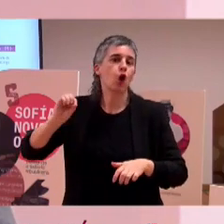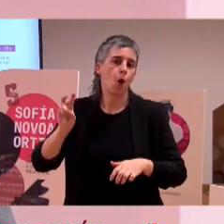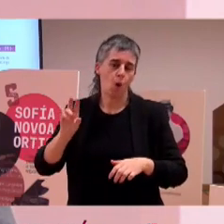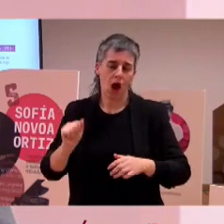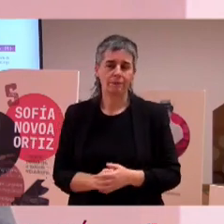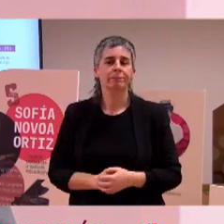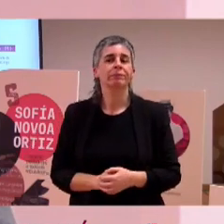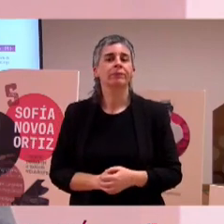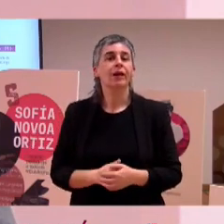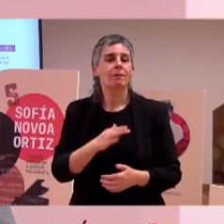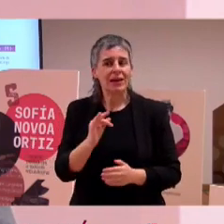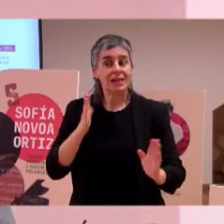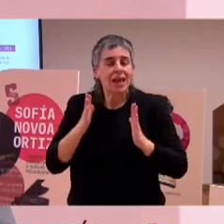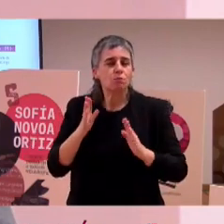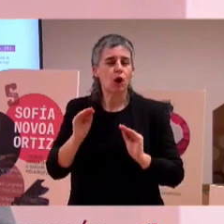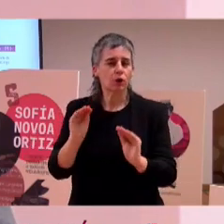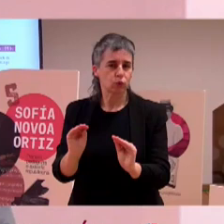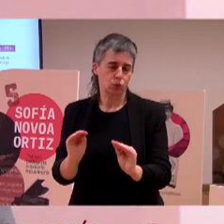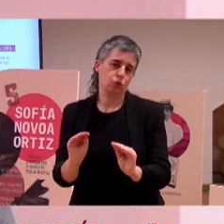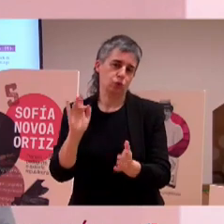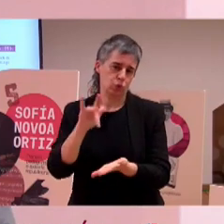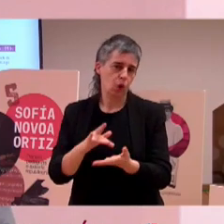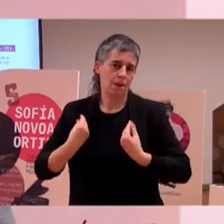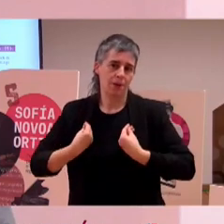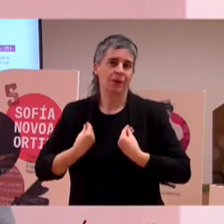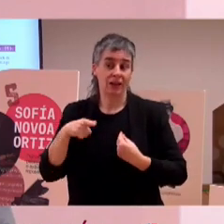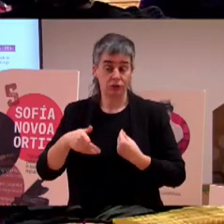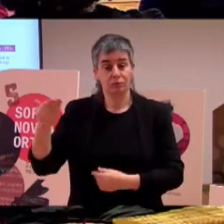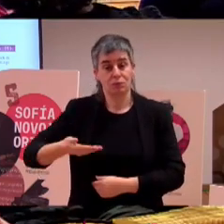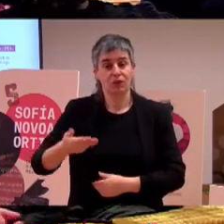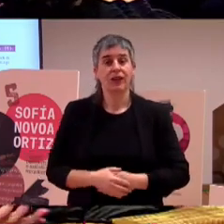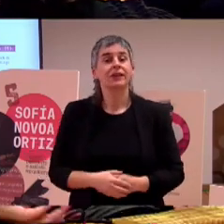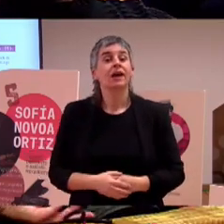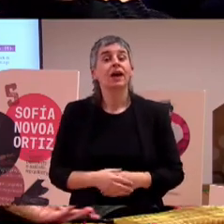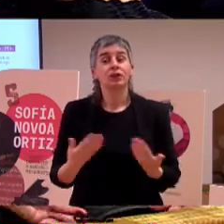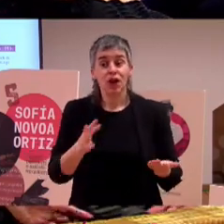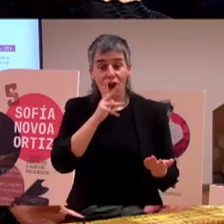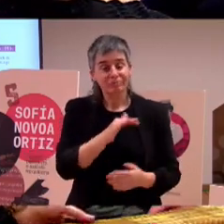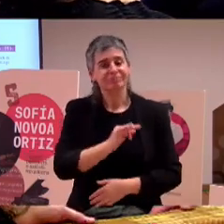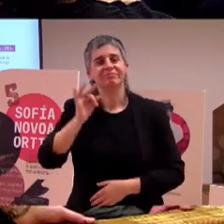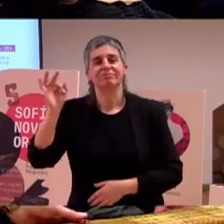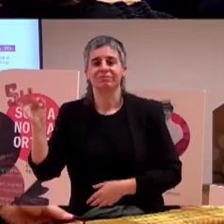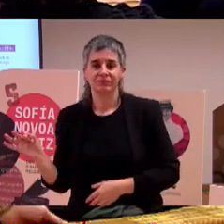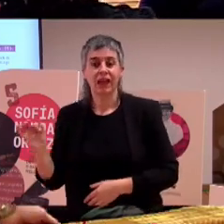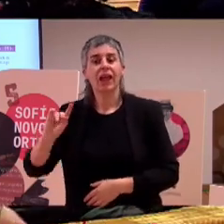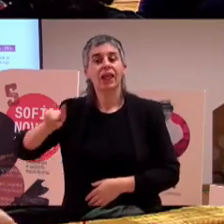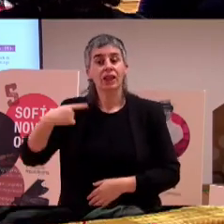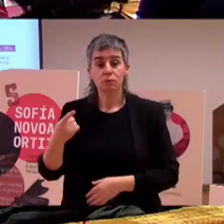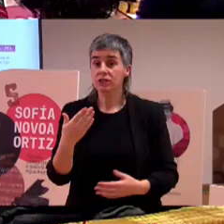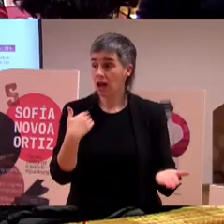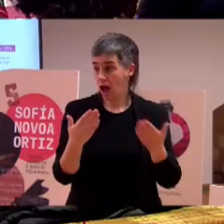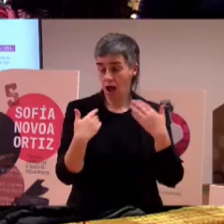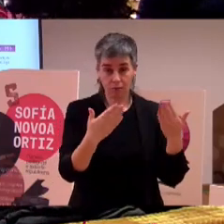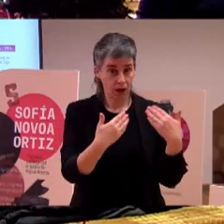do tempo que lle tocou vivir, non? Que esta é unha parte moi, moi importante. Así que vou dar paso e despois conversaremos